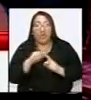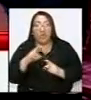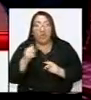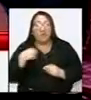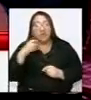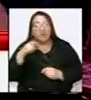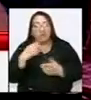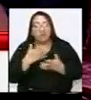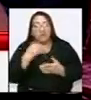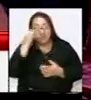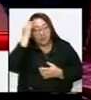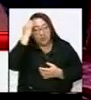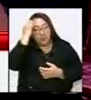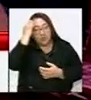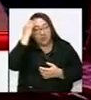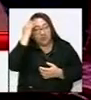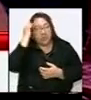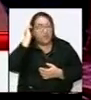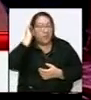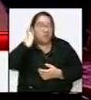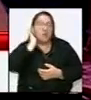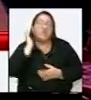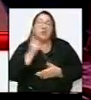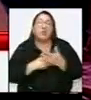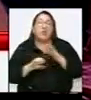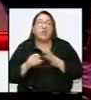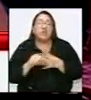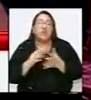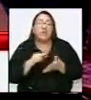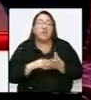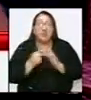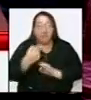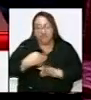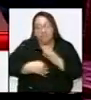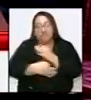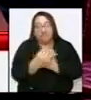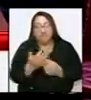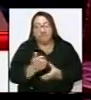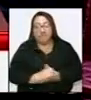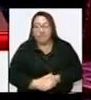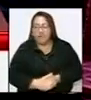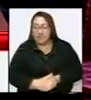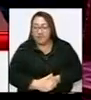herramientas para que sea a su vez